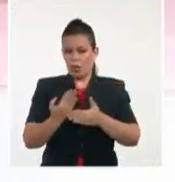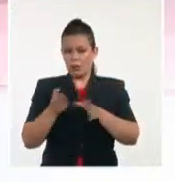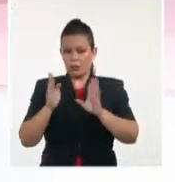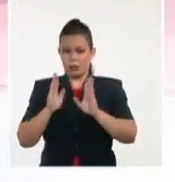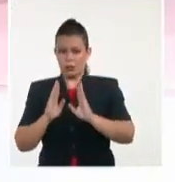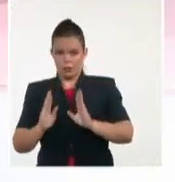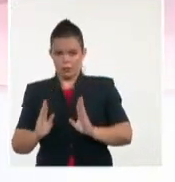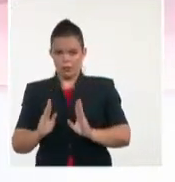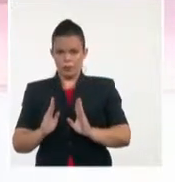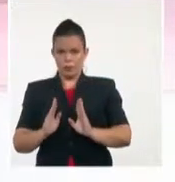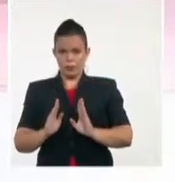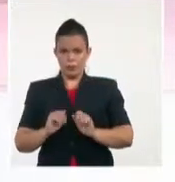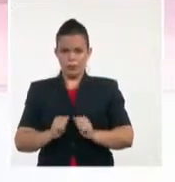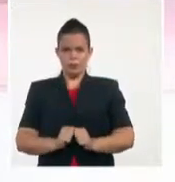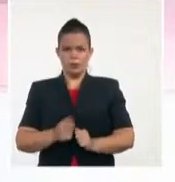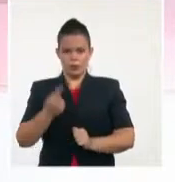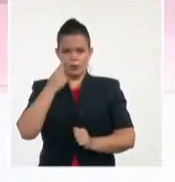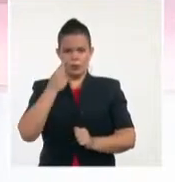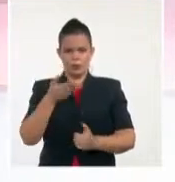El segundo día, la próxima.